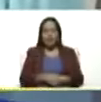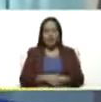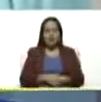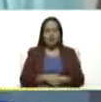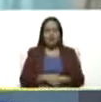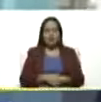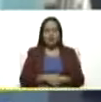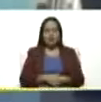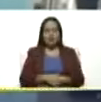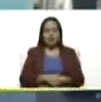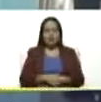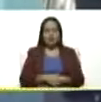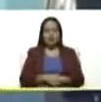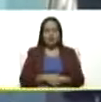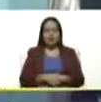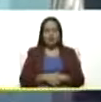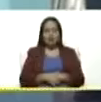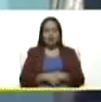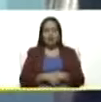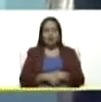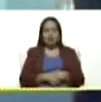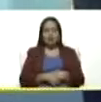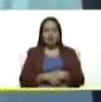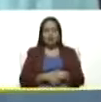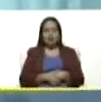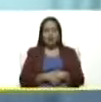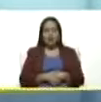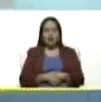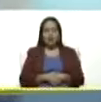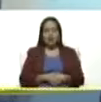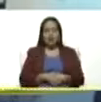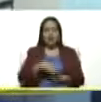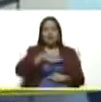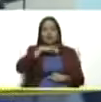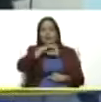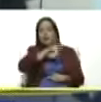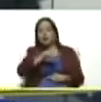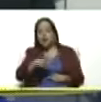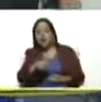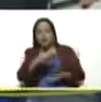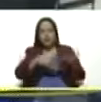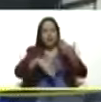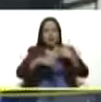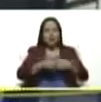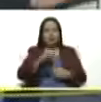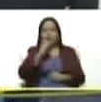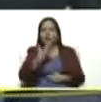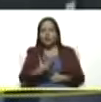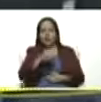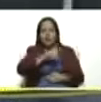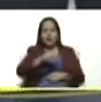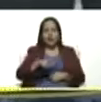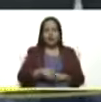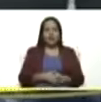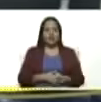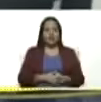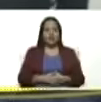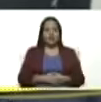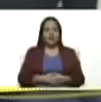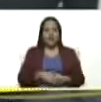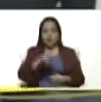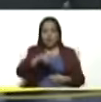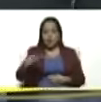Lleno de gente armoniosa. Gente bonita. Trujillano. El trujillano